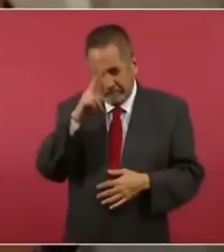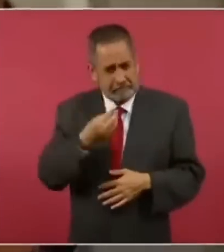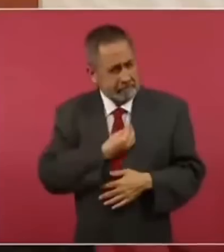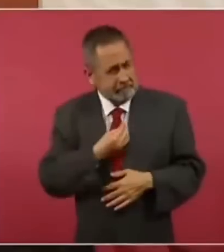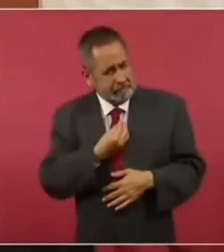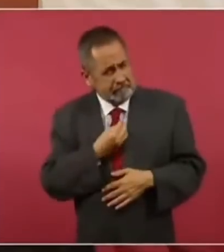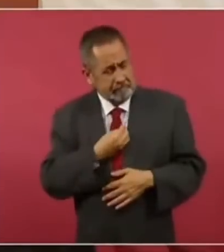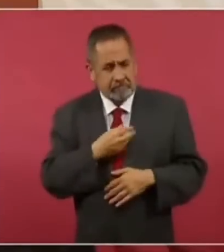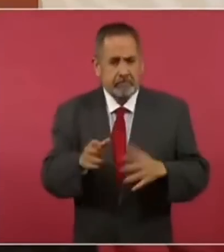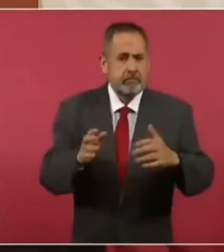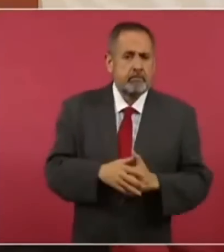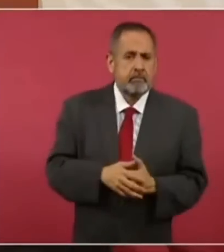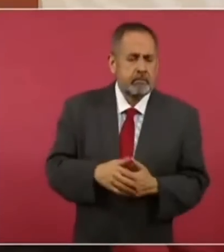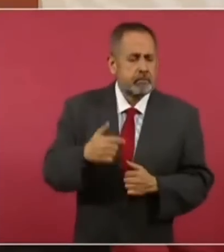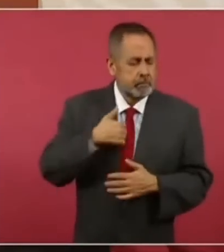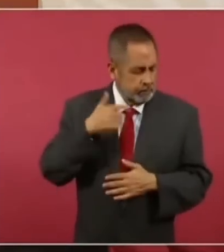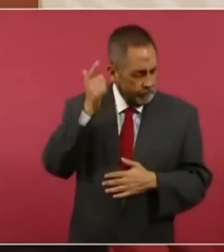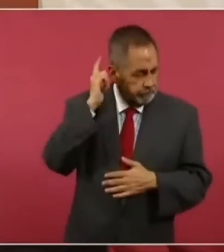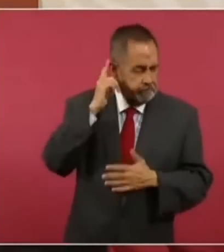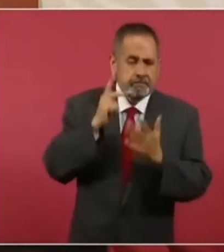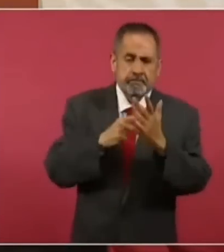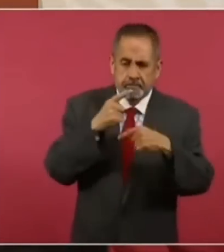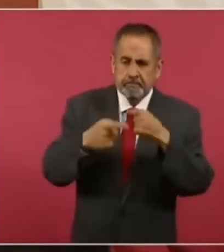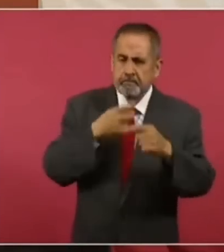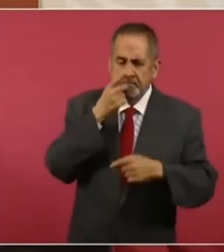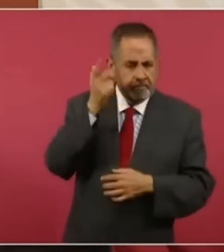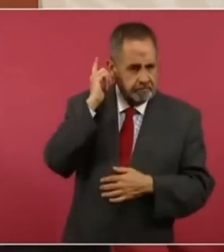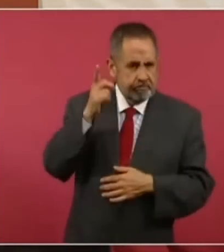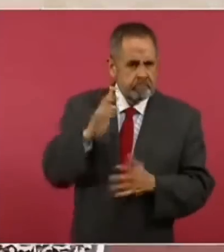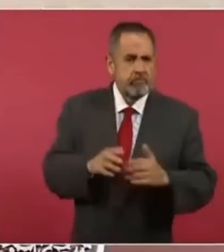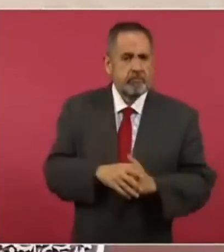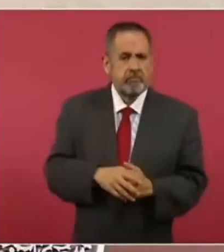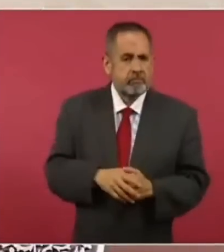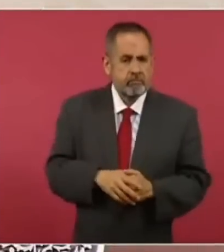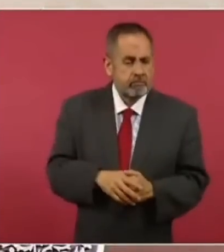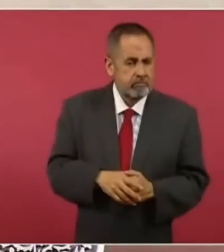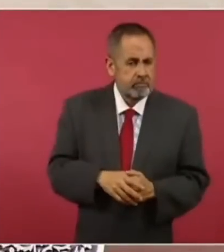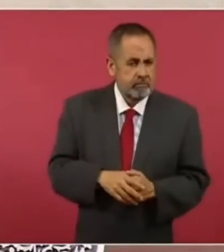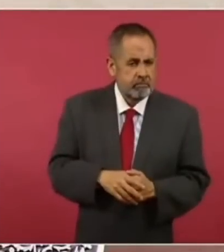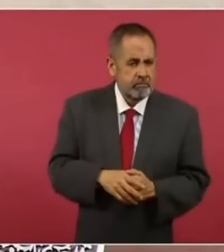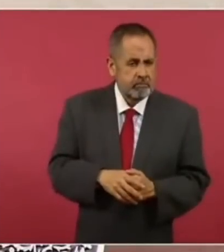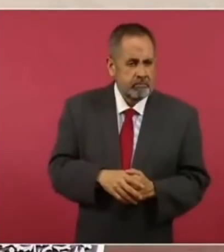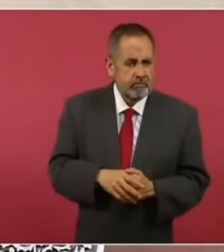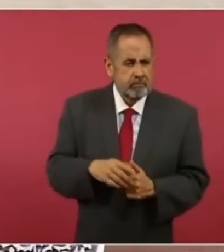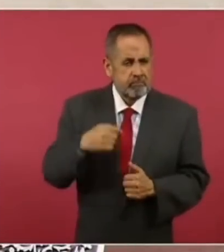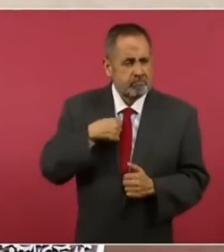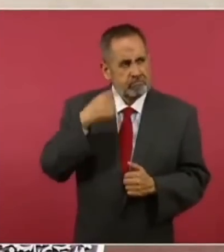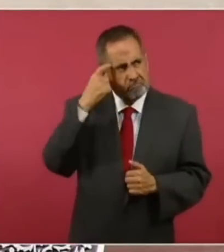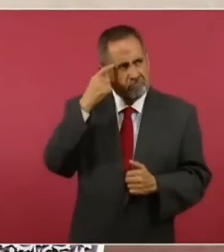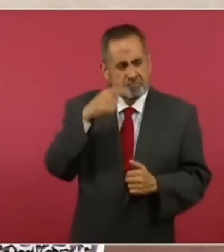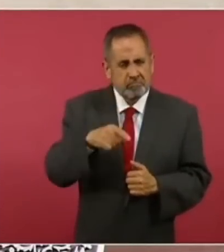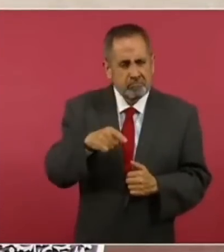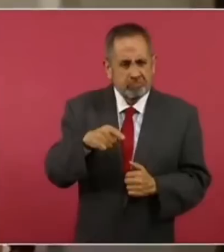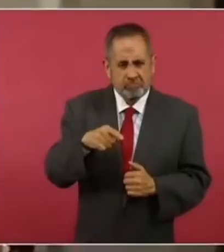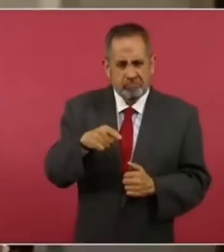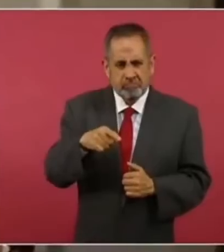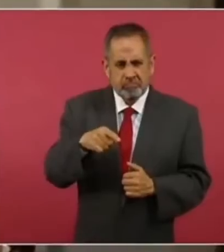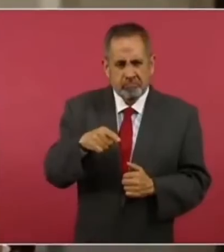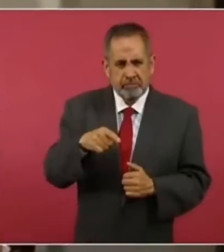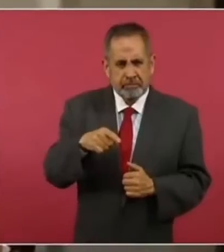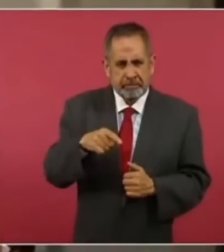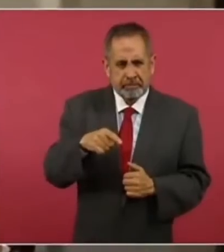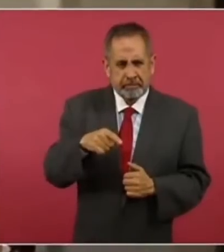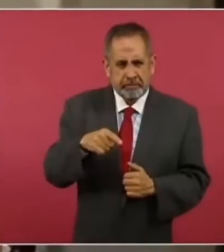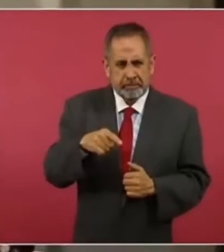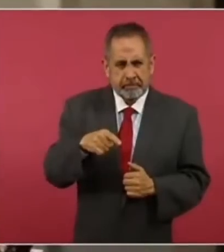allá, yo no pierdo la esperanza, le vuelvo a insistir, ya no veo una gira, por corta que sea,